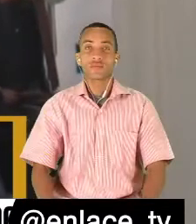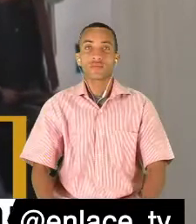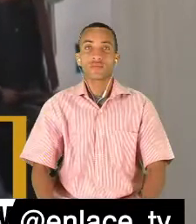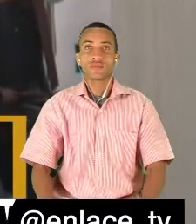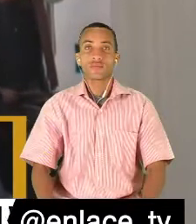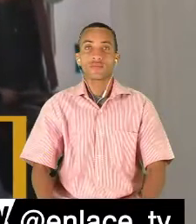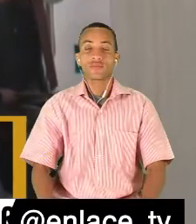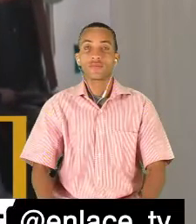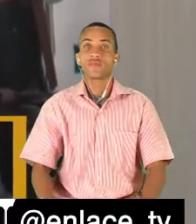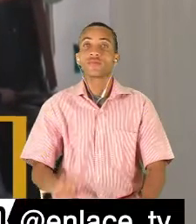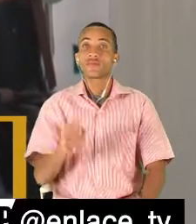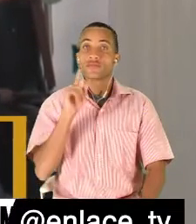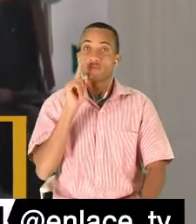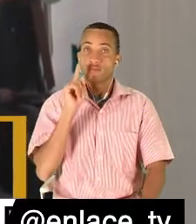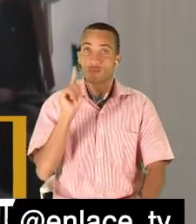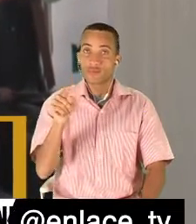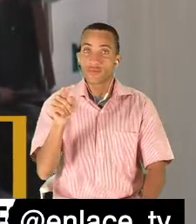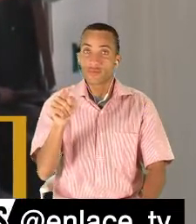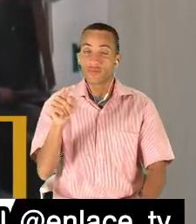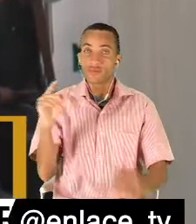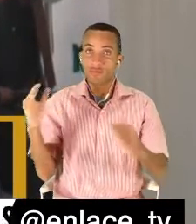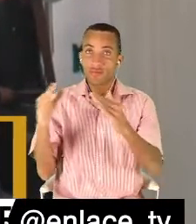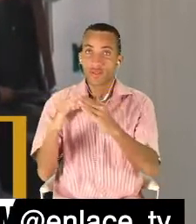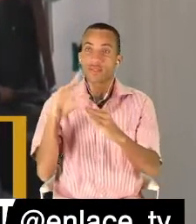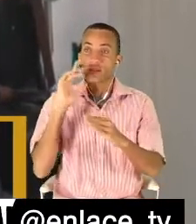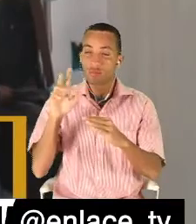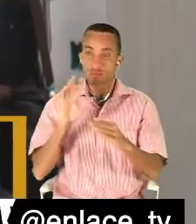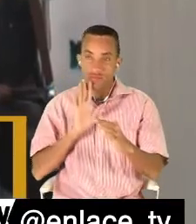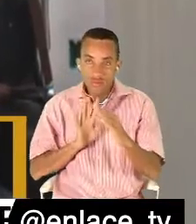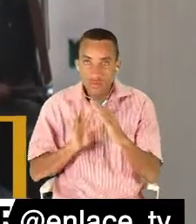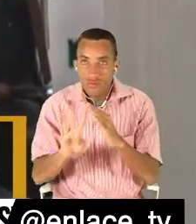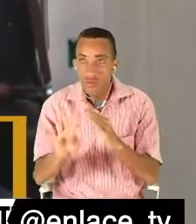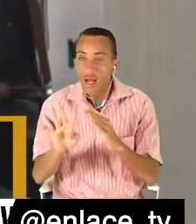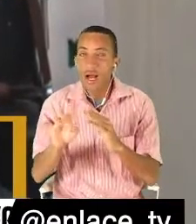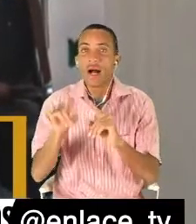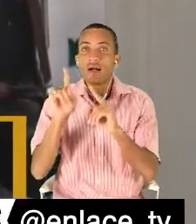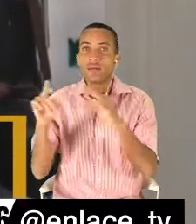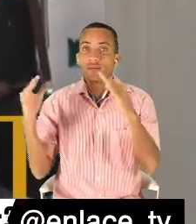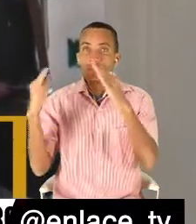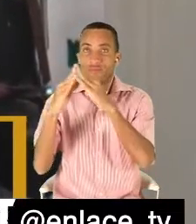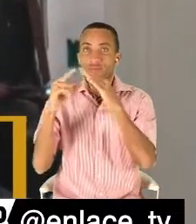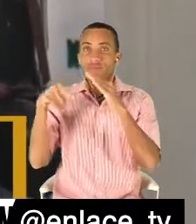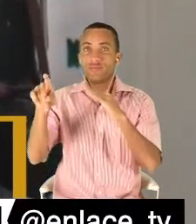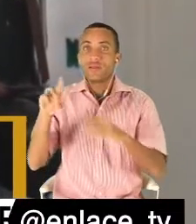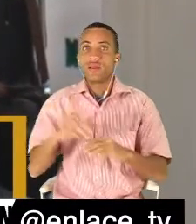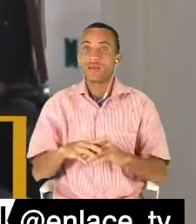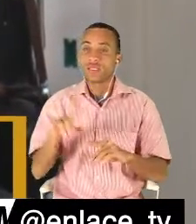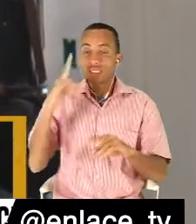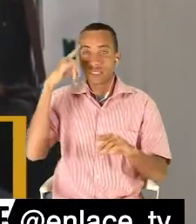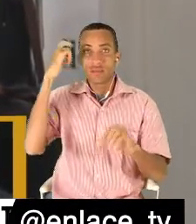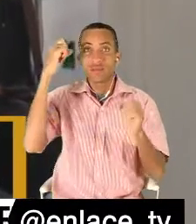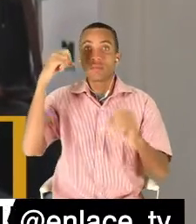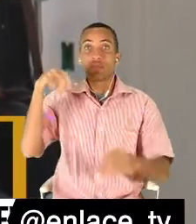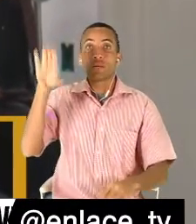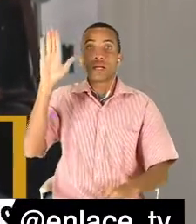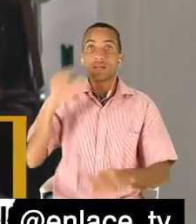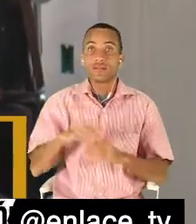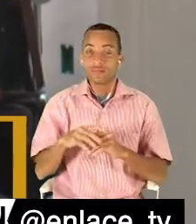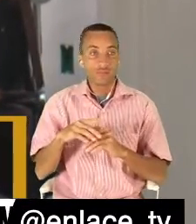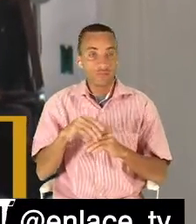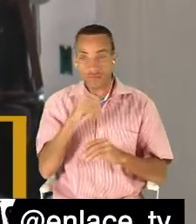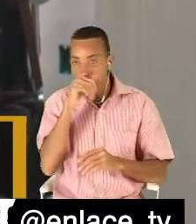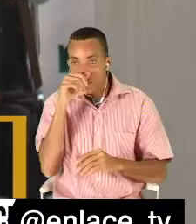desde el inmueble que fue allanado, sino también a domicilio y sobre todo, y que más preocupaba era que distribuían